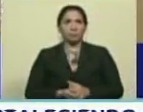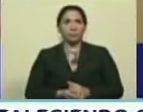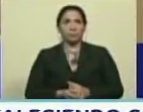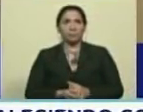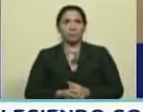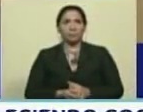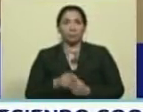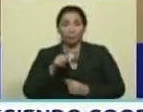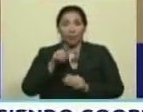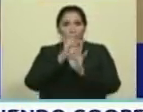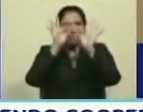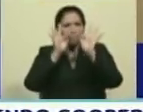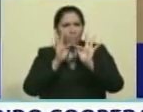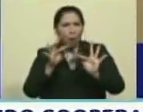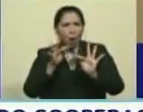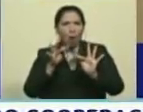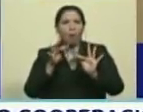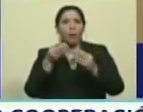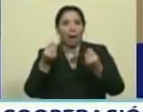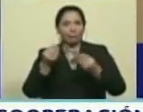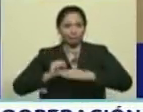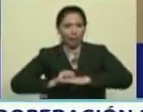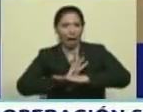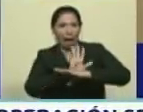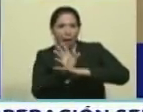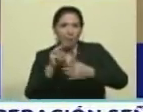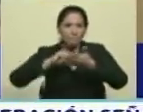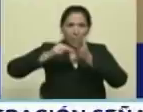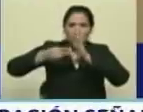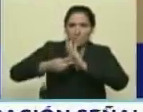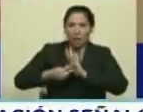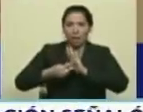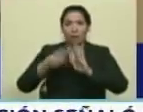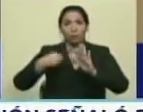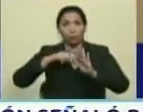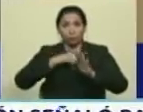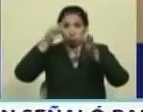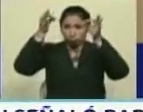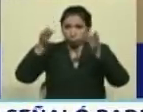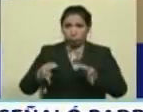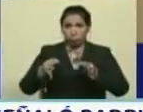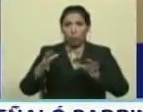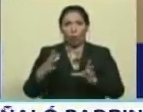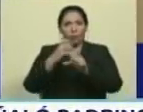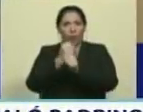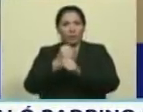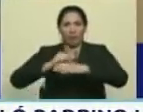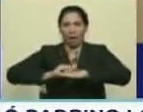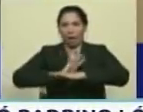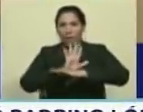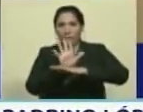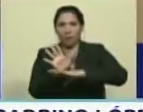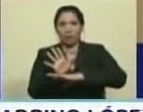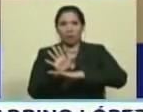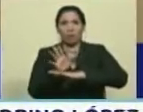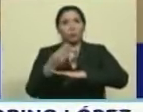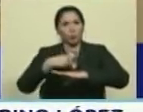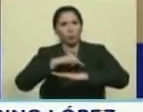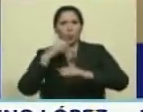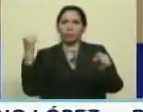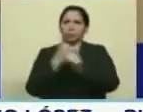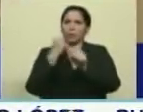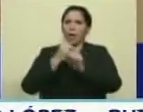De eso ha tratado siempre el ALBA. Yo he estado en muchos encuentros del ALBA y hemos estado hablando de